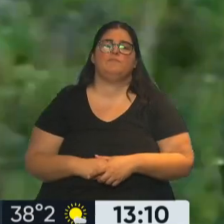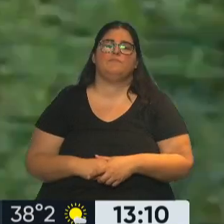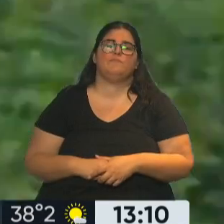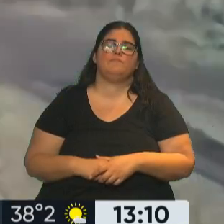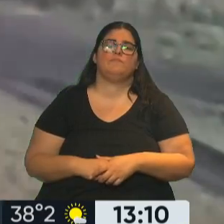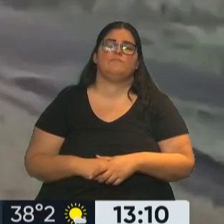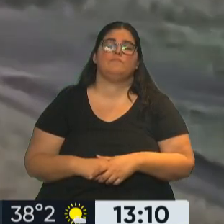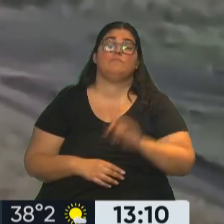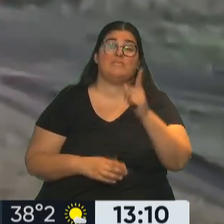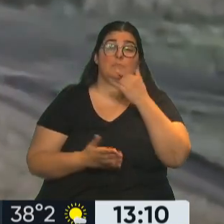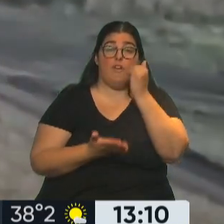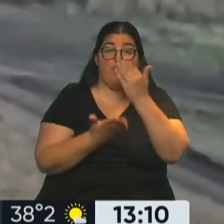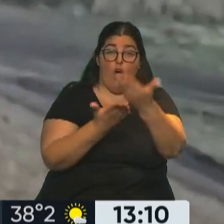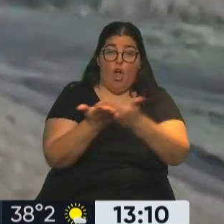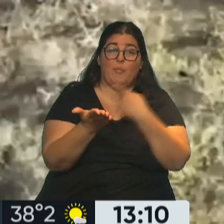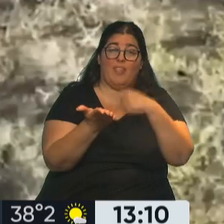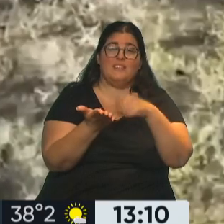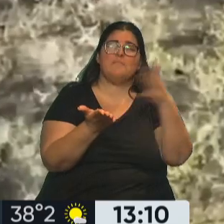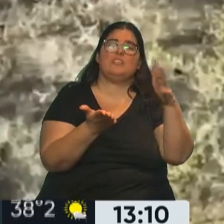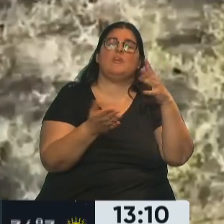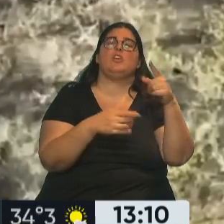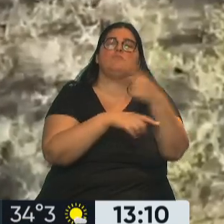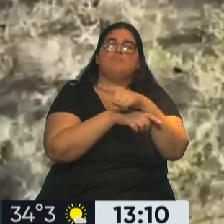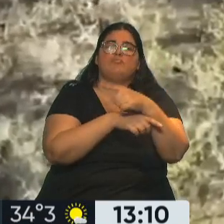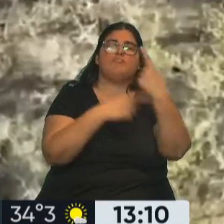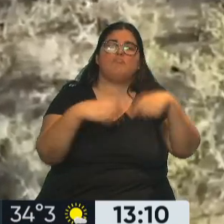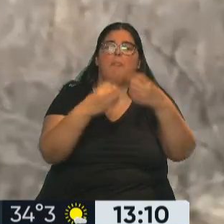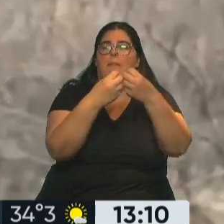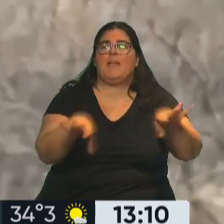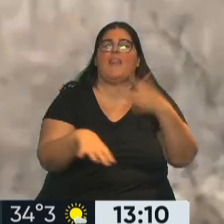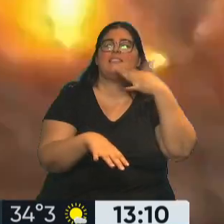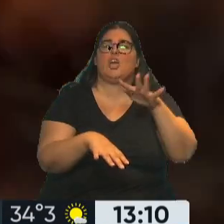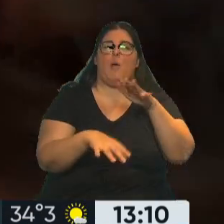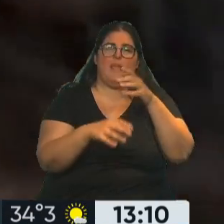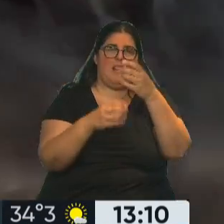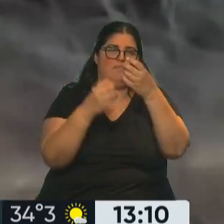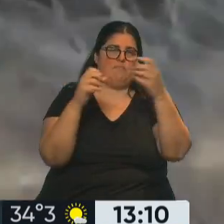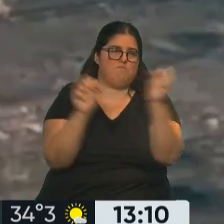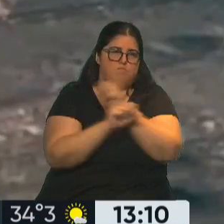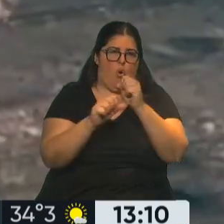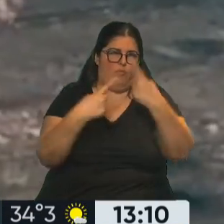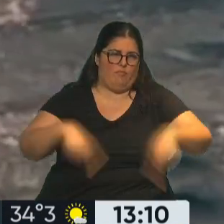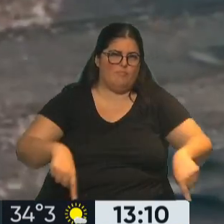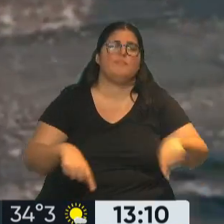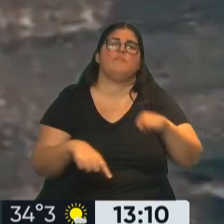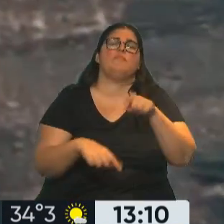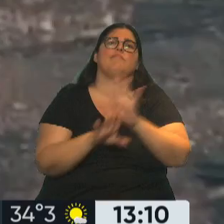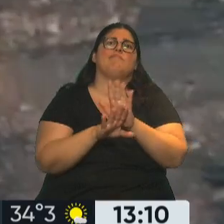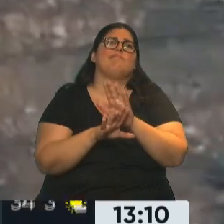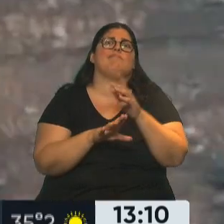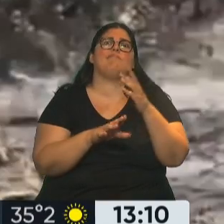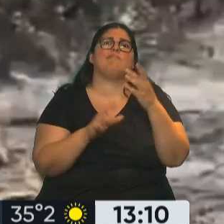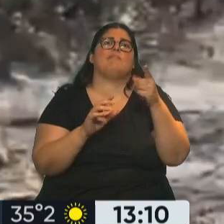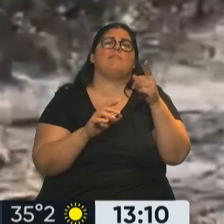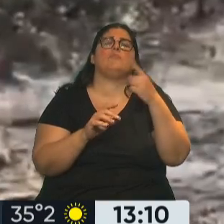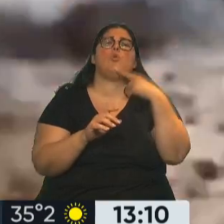lado el mismo informe Calcula que las pérdidas de blindados que superan los 5000 vehículos hicieron retroceder años la modernización militar que